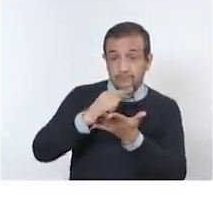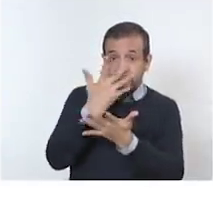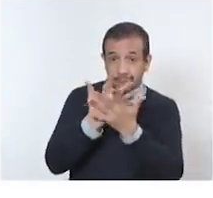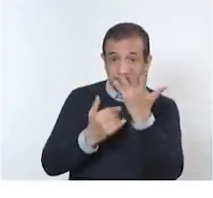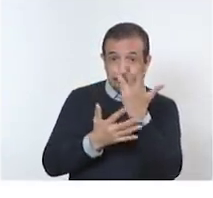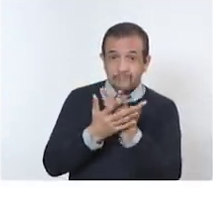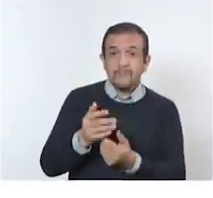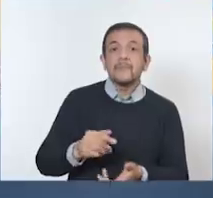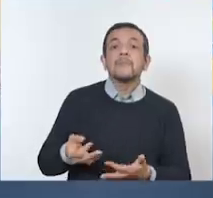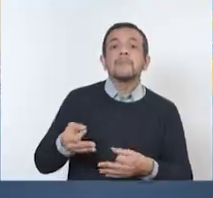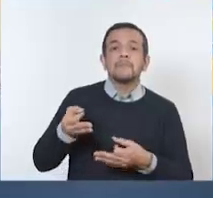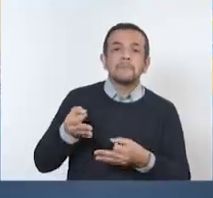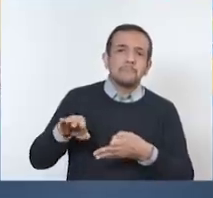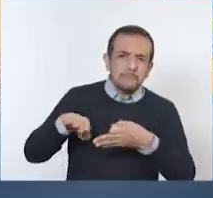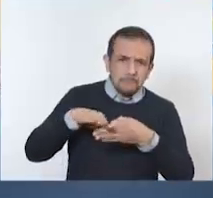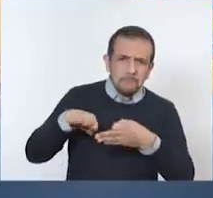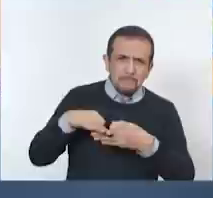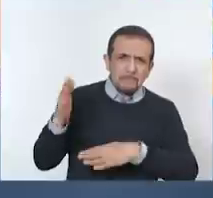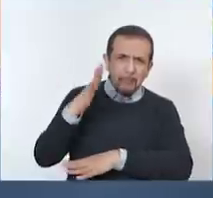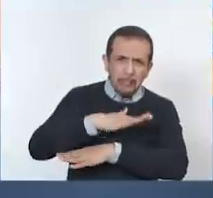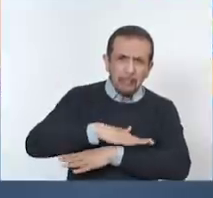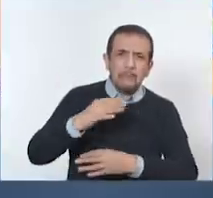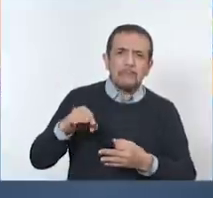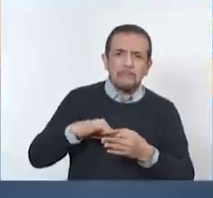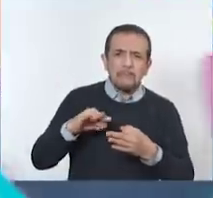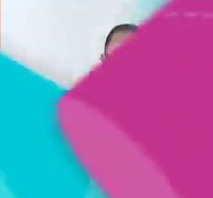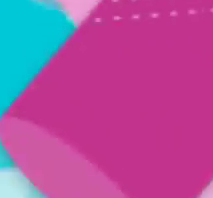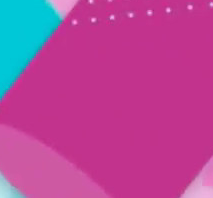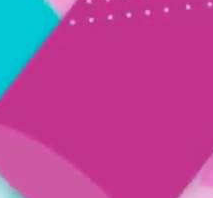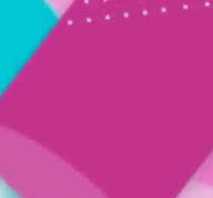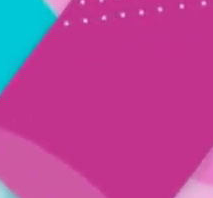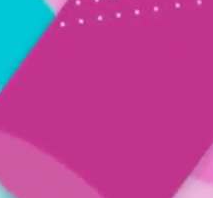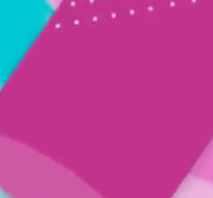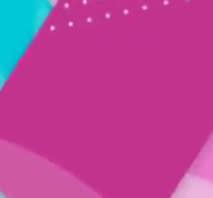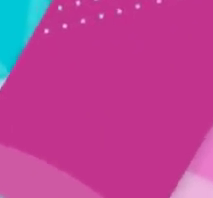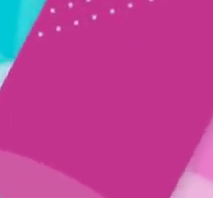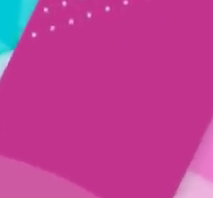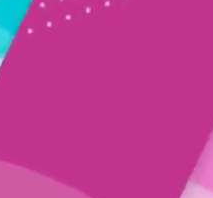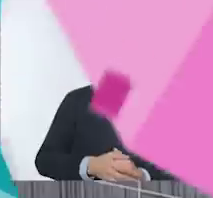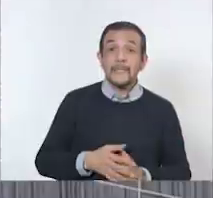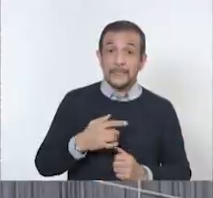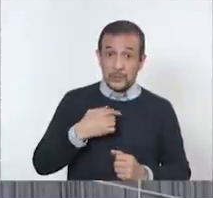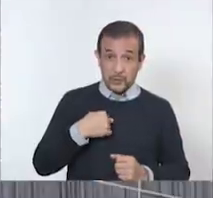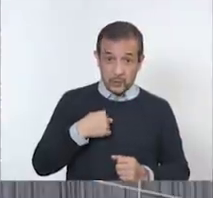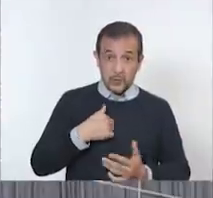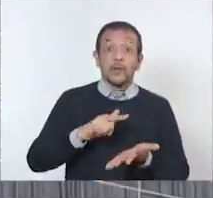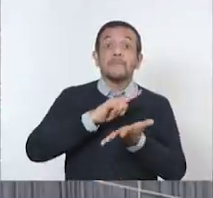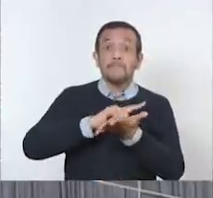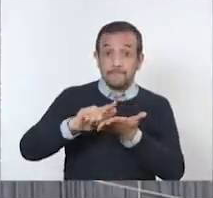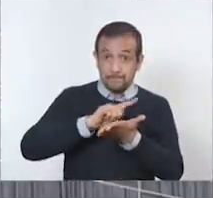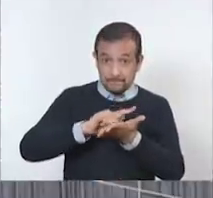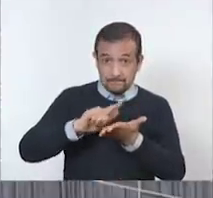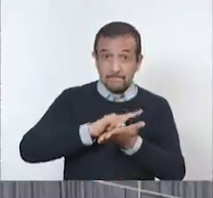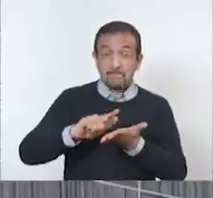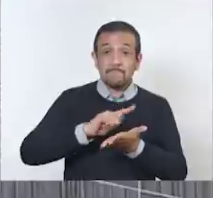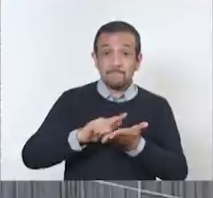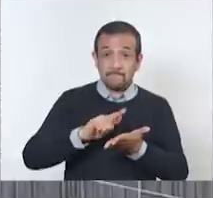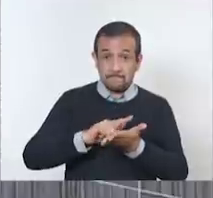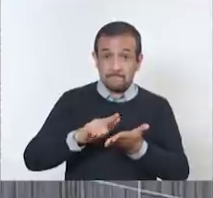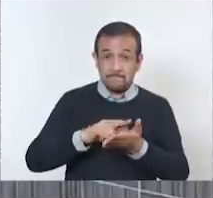las manos continuamente? Veámoslo. Si me lavo las